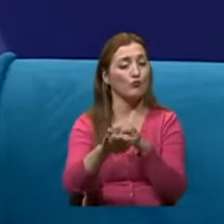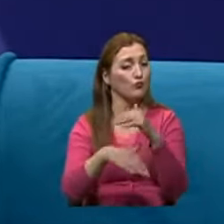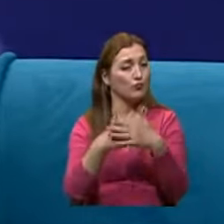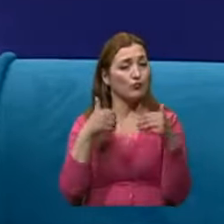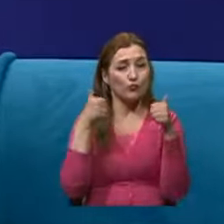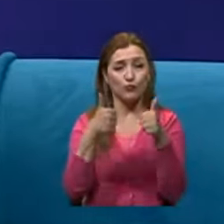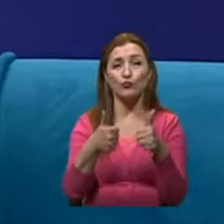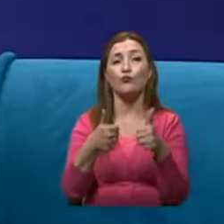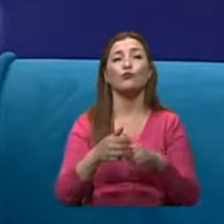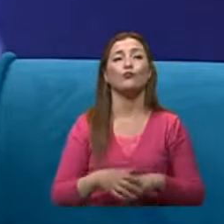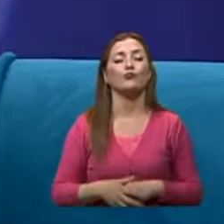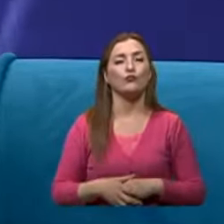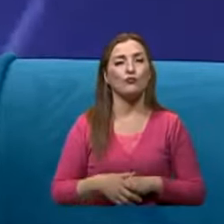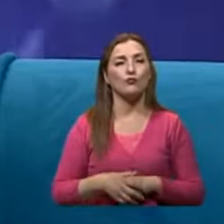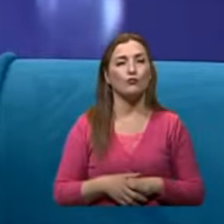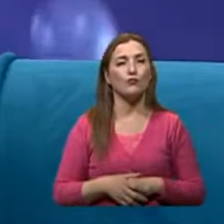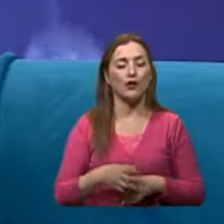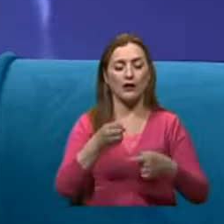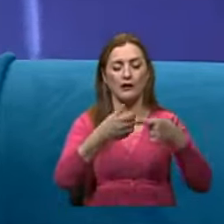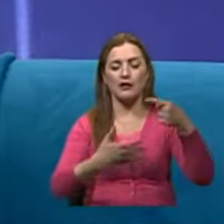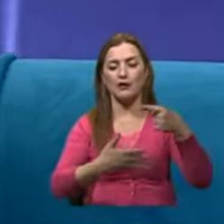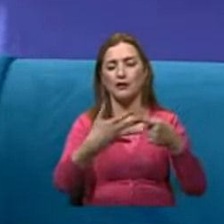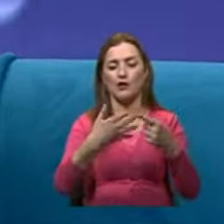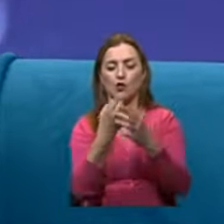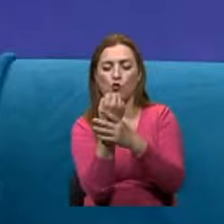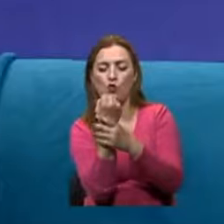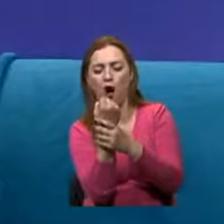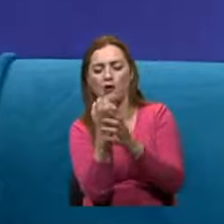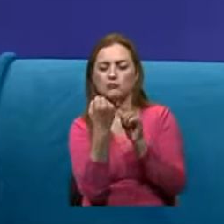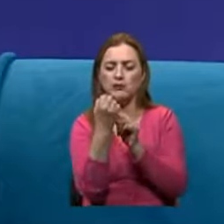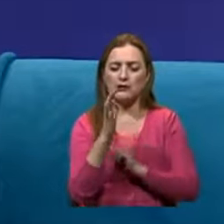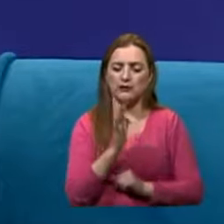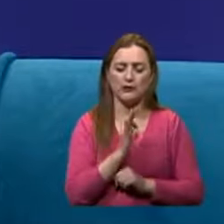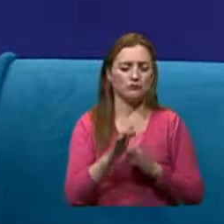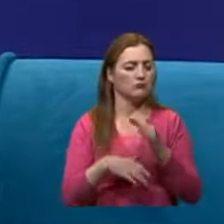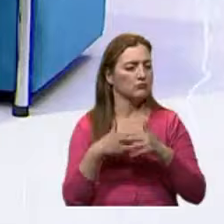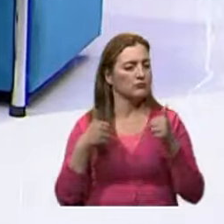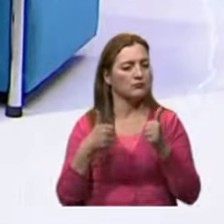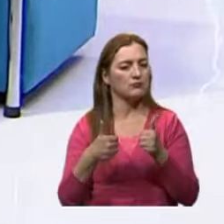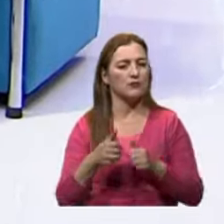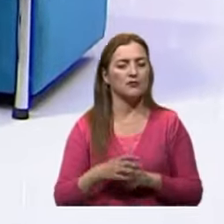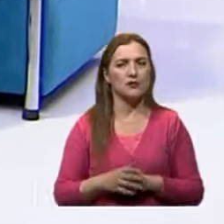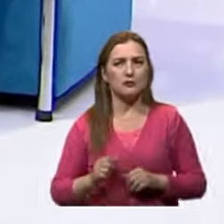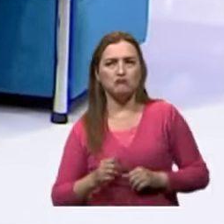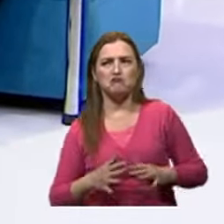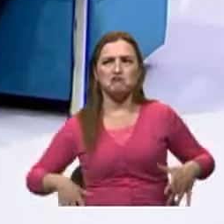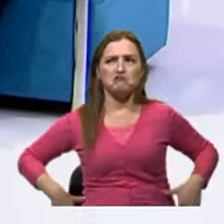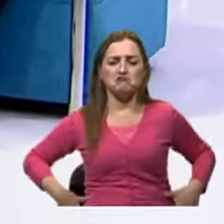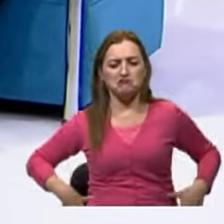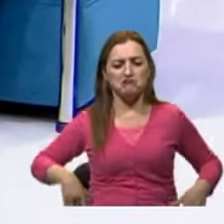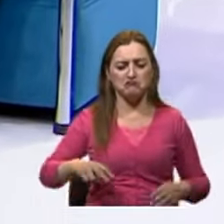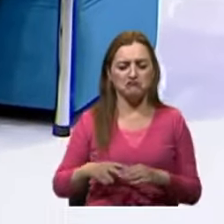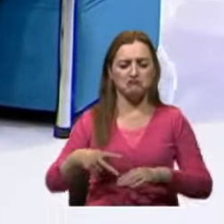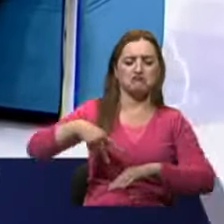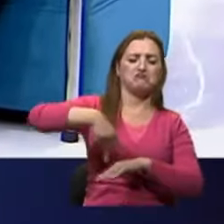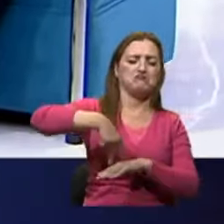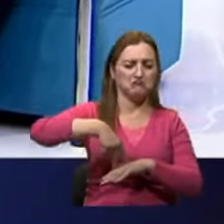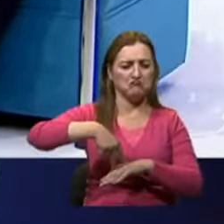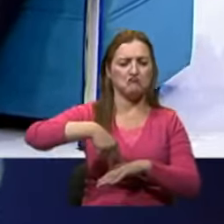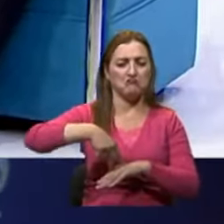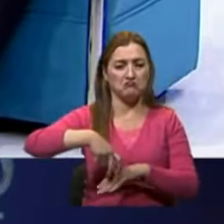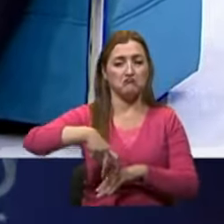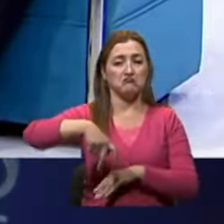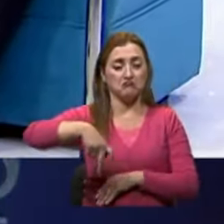satisfactoria, cumpliendo unas características del hueso y que la técnica esté bien realizada, el paciente en la mayoría de los casos puede comenzar